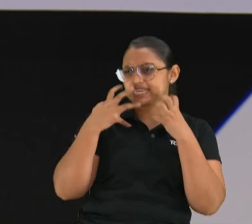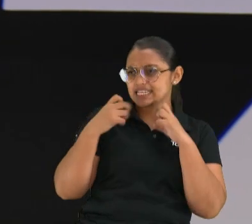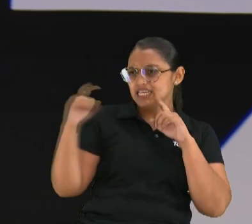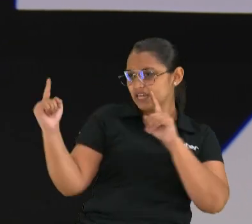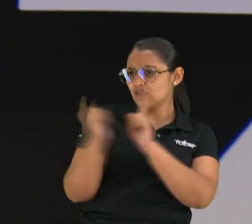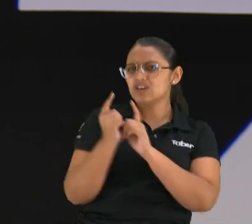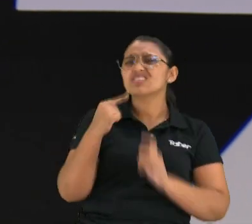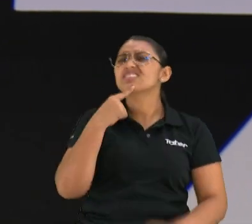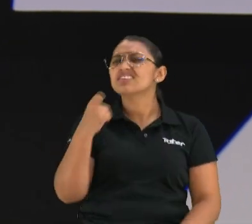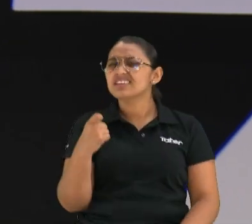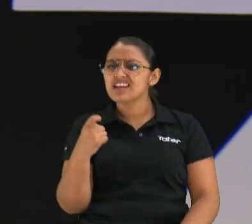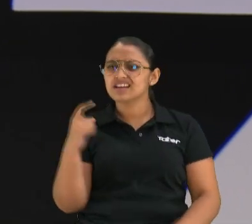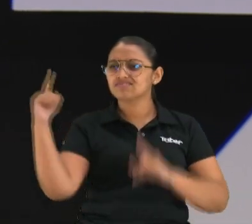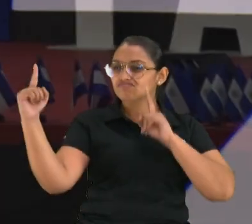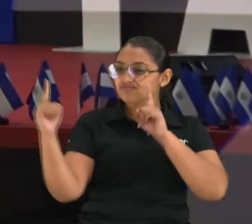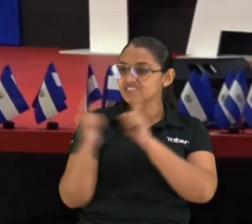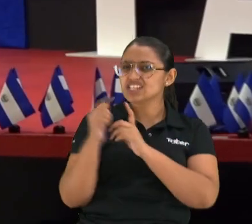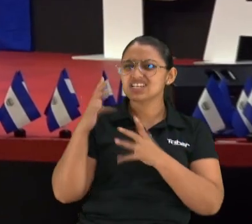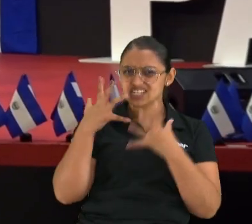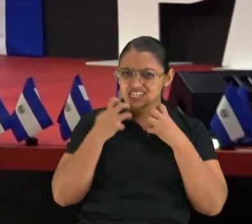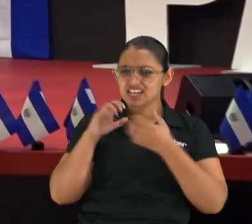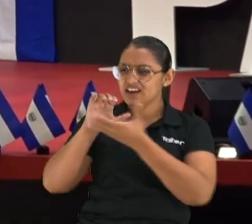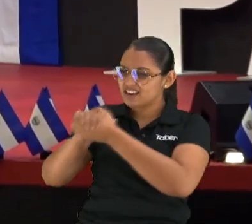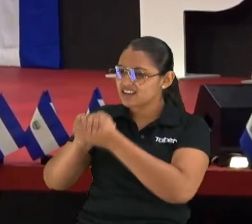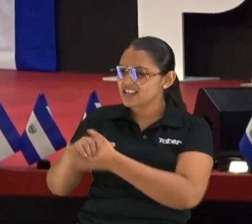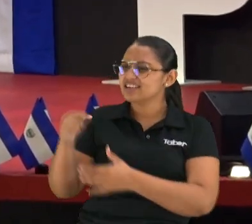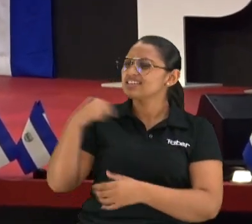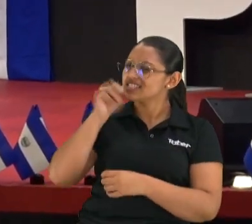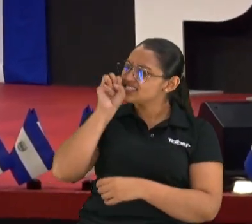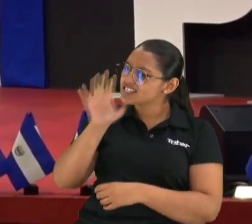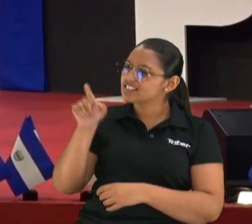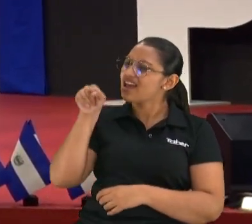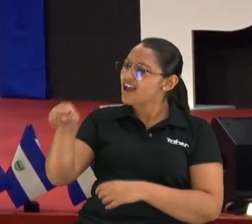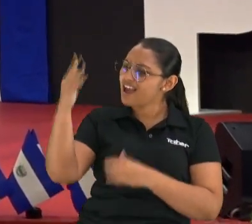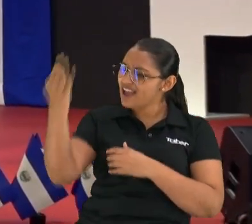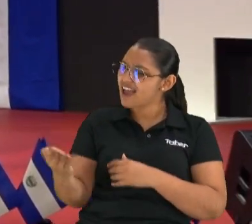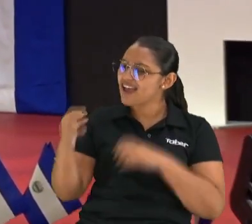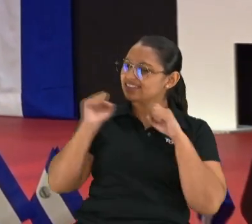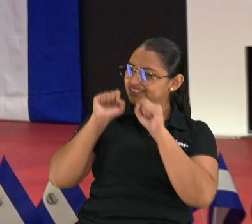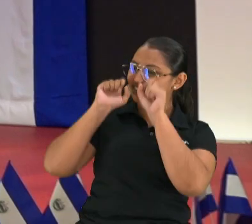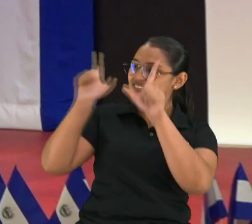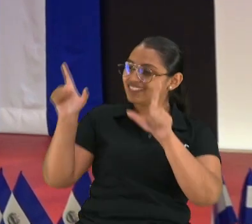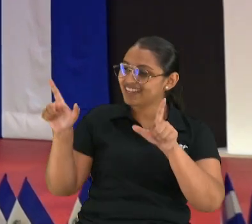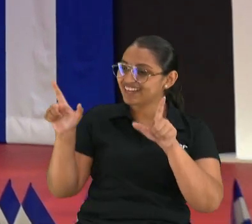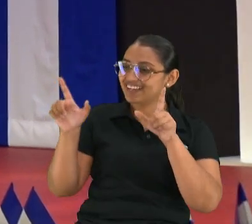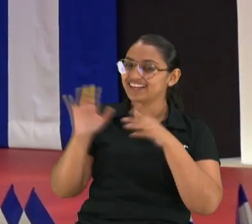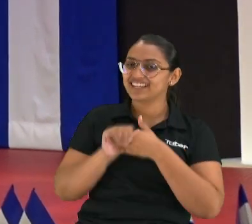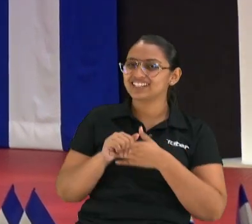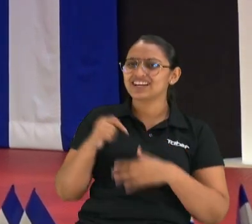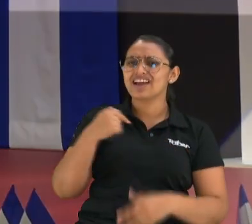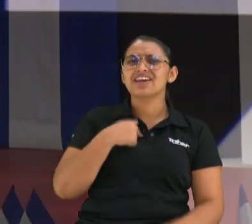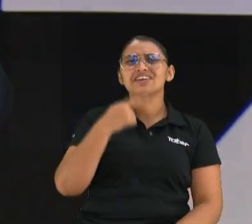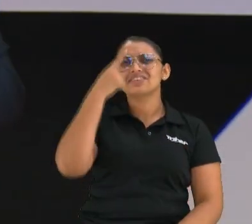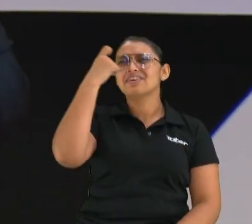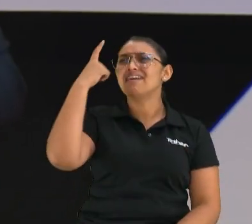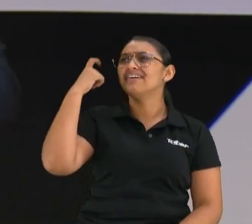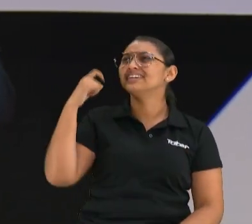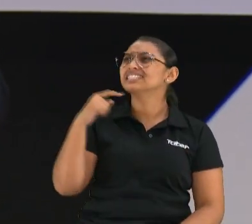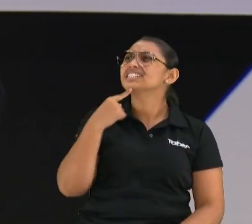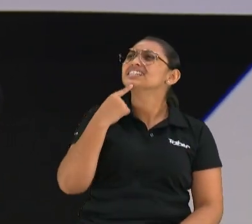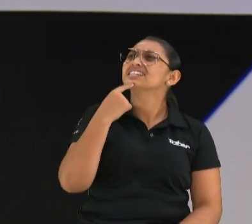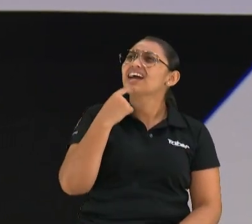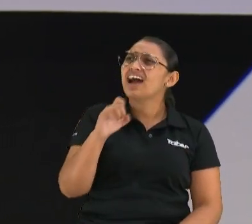mano darle un buen apretón y siete te admiro me encanta qué buena onda Isa Ay pastor cuando voy a poder conocer a CR7